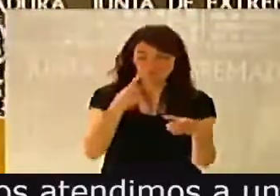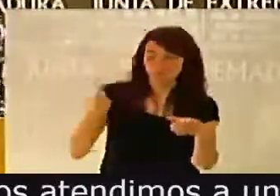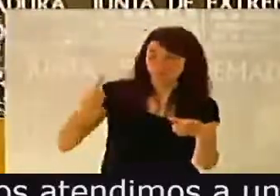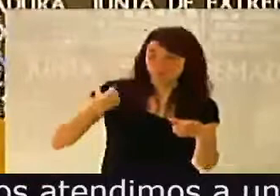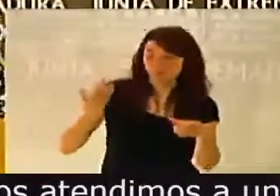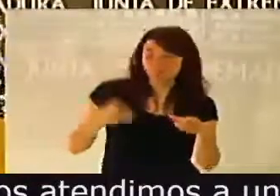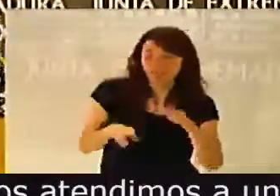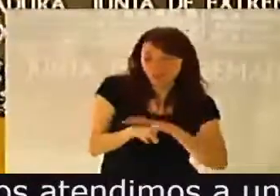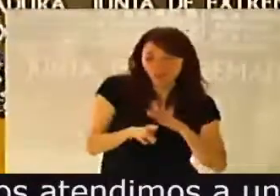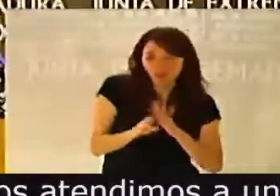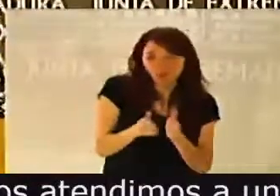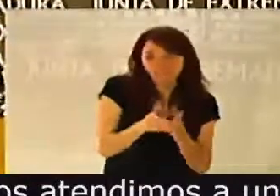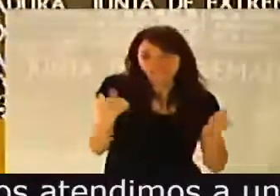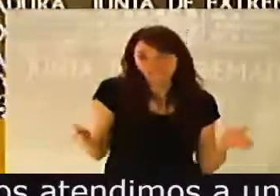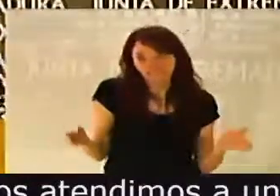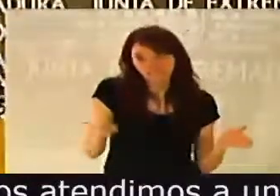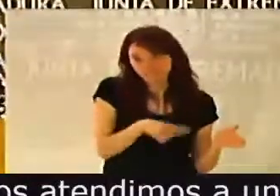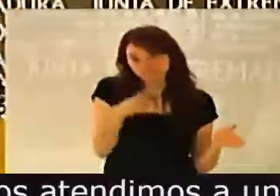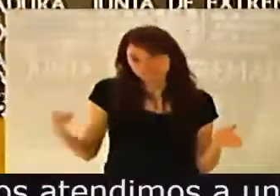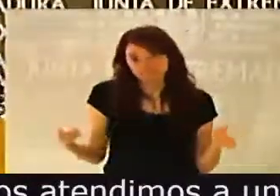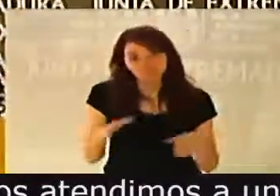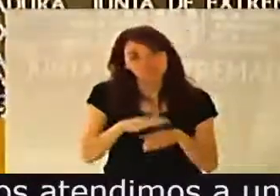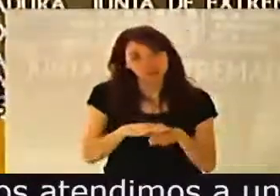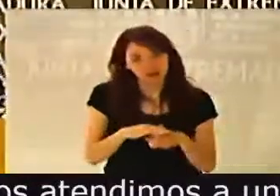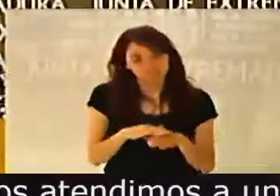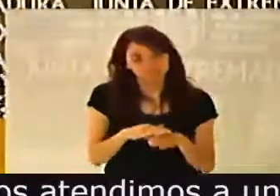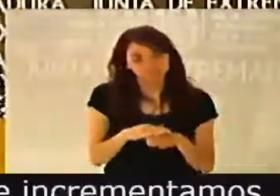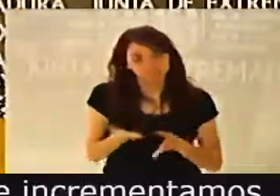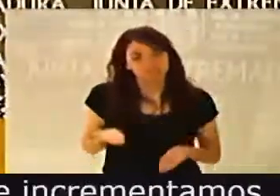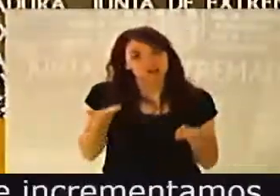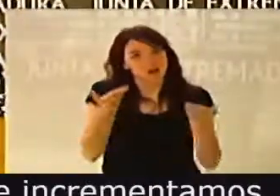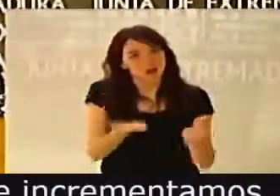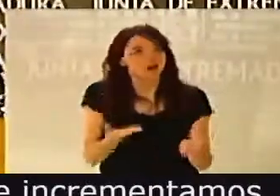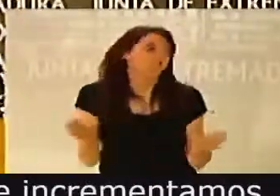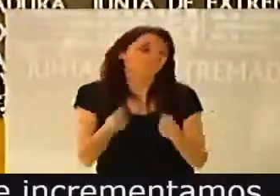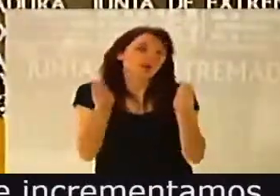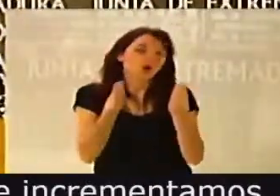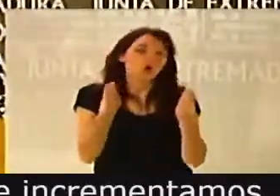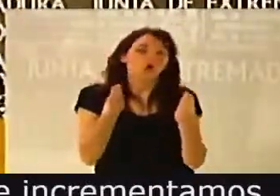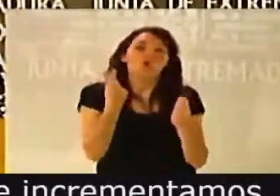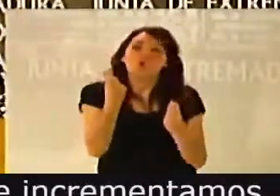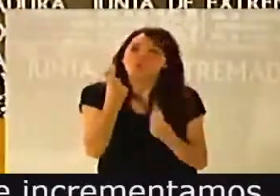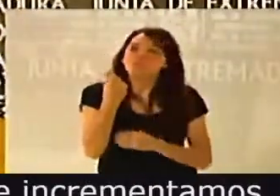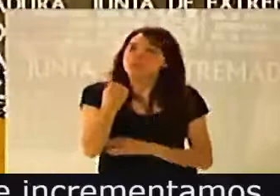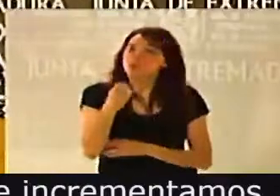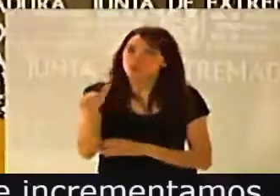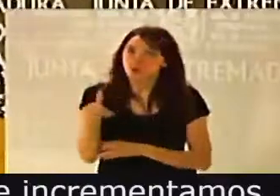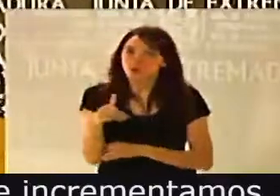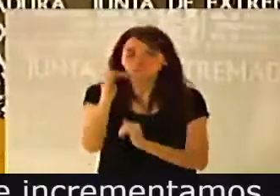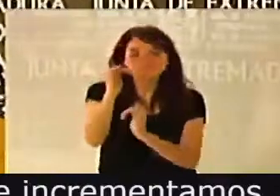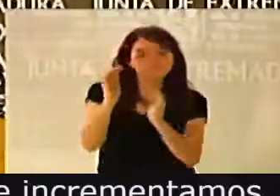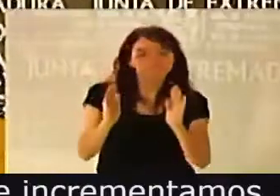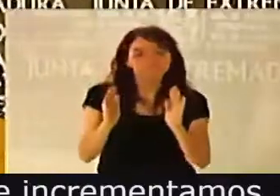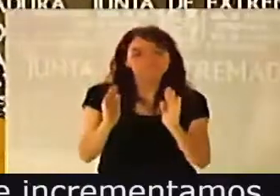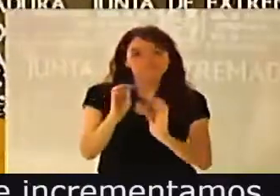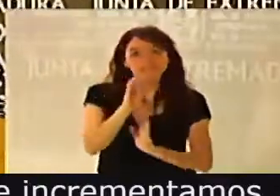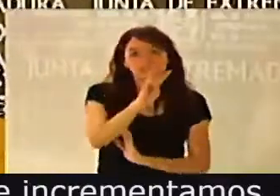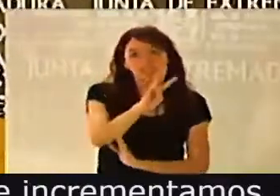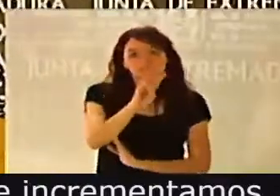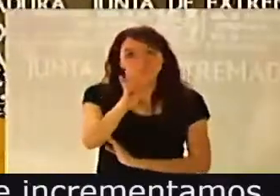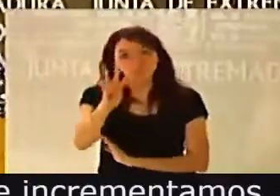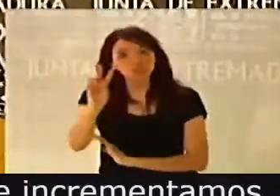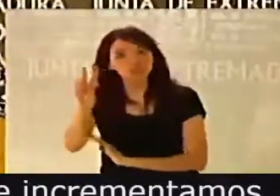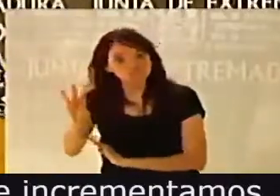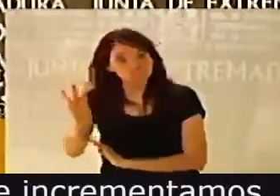recursos disponibles para esta respuesta, estas ayudas a las mujeres, con 1 millón de euros, atendimos a 343